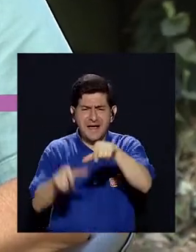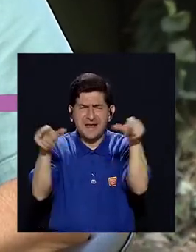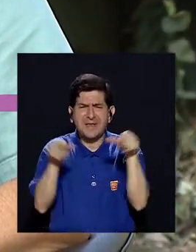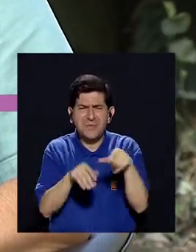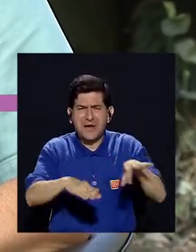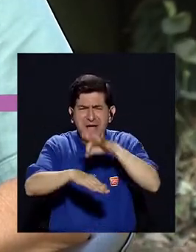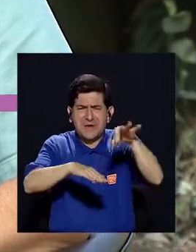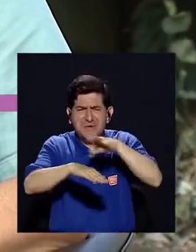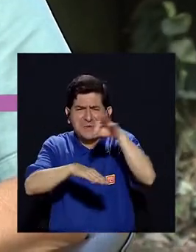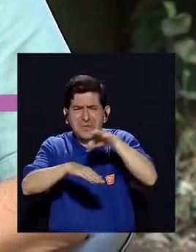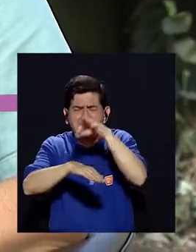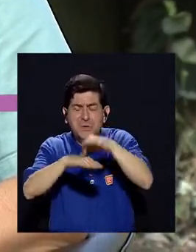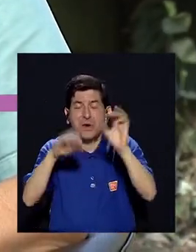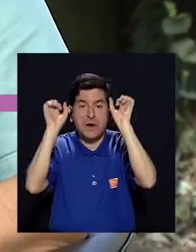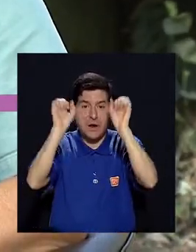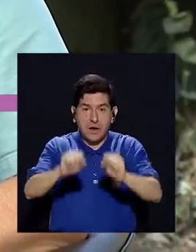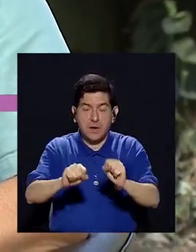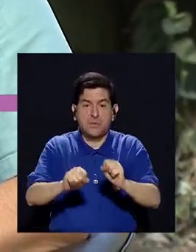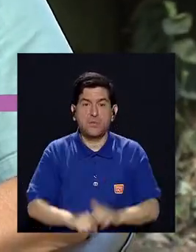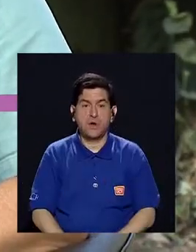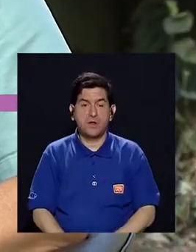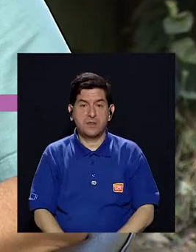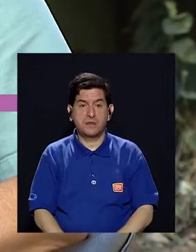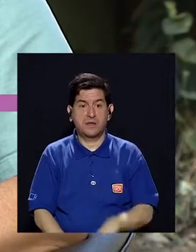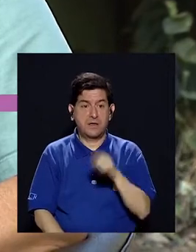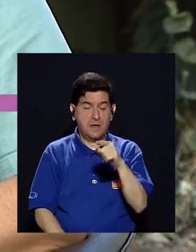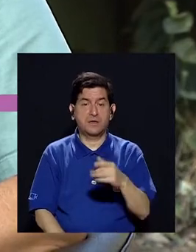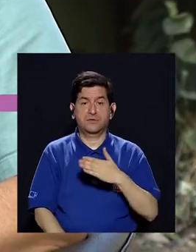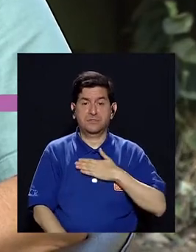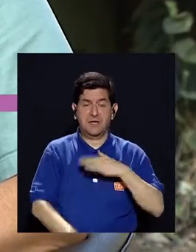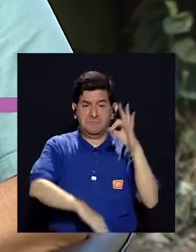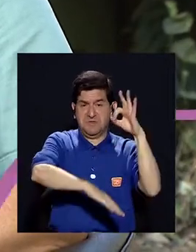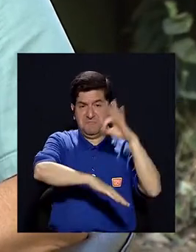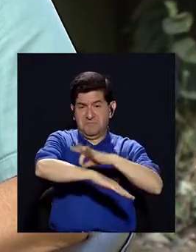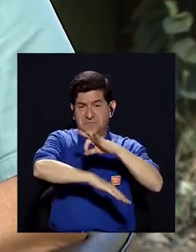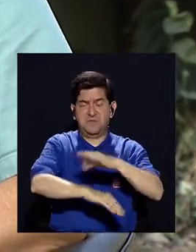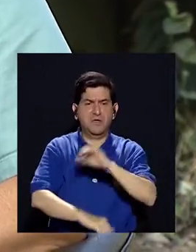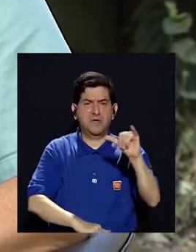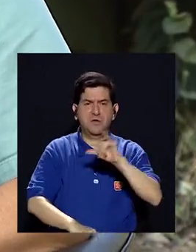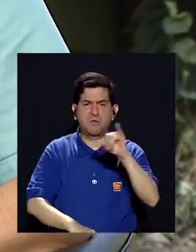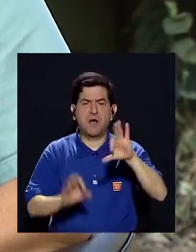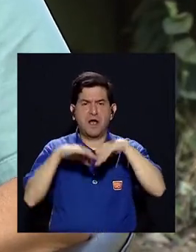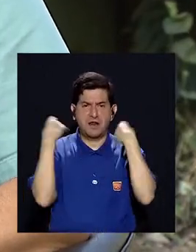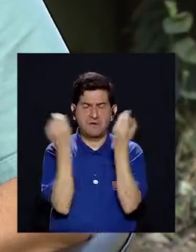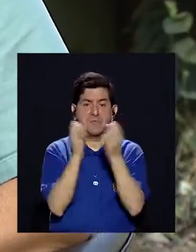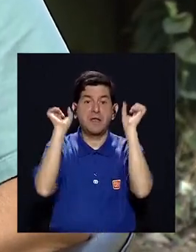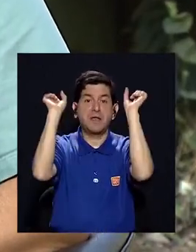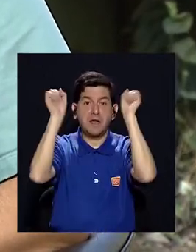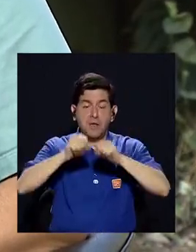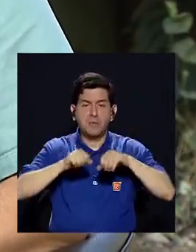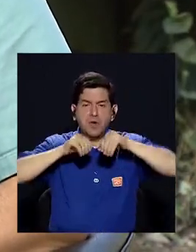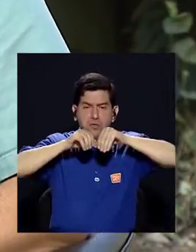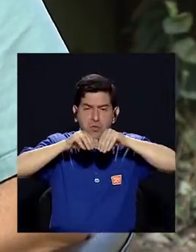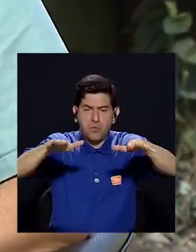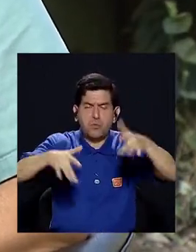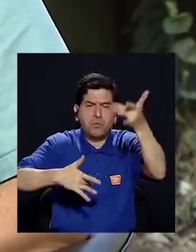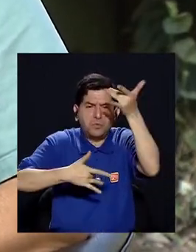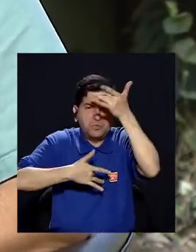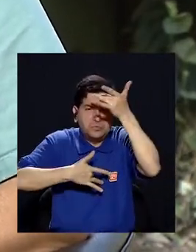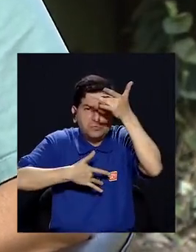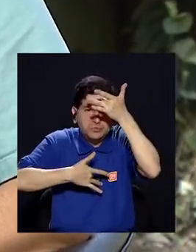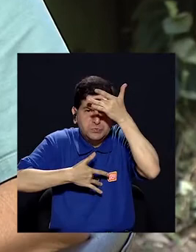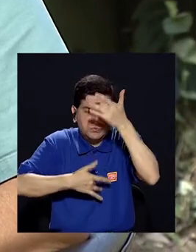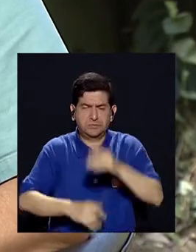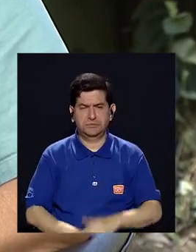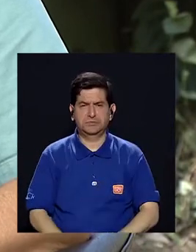al final de cuentas son mosquitos que me van a picar a mí, van a picar a la familia y me pueden contaminar, producir